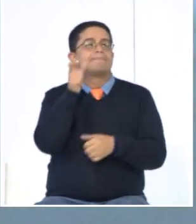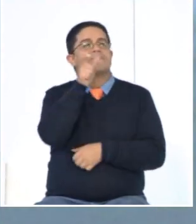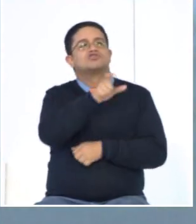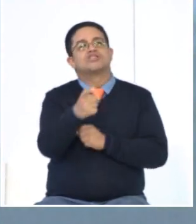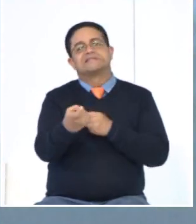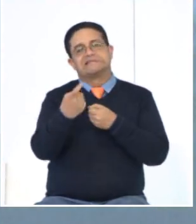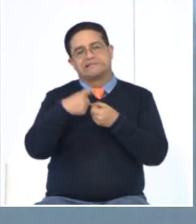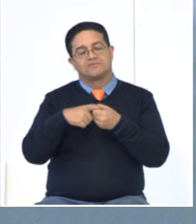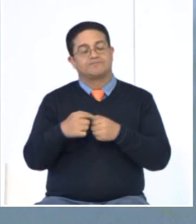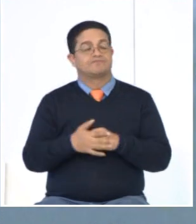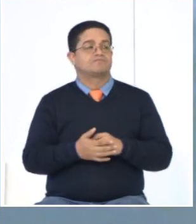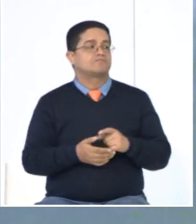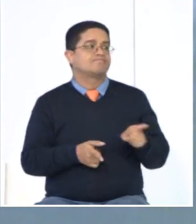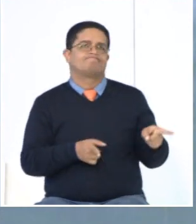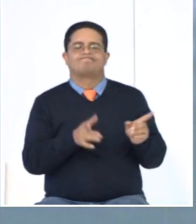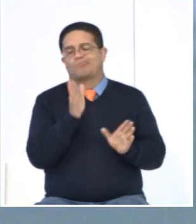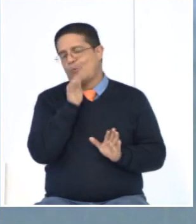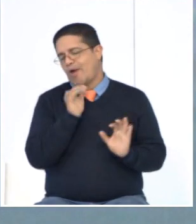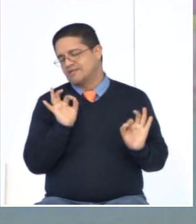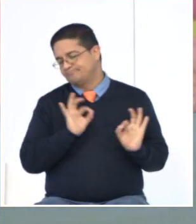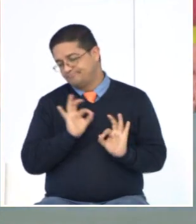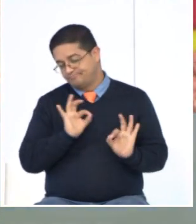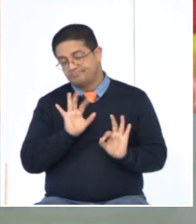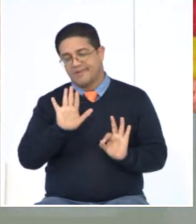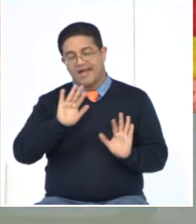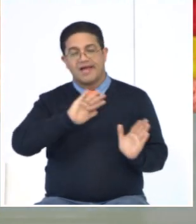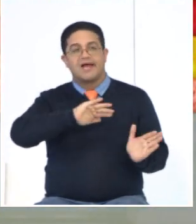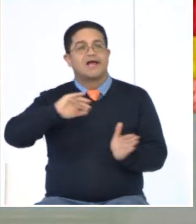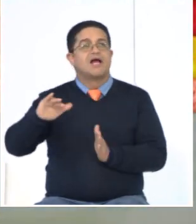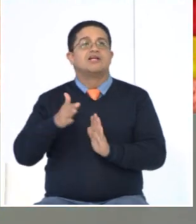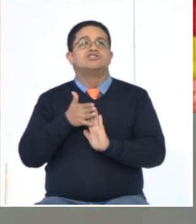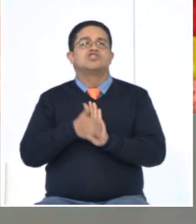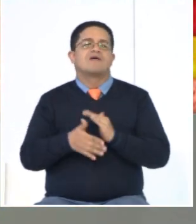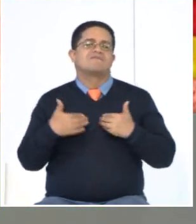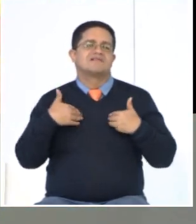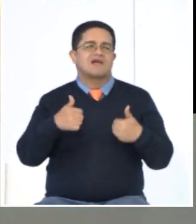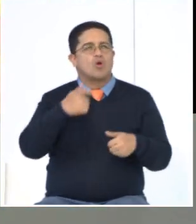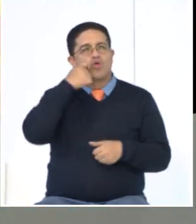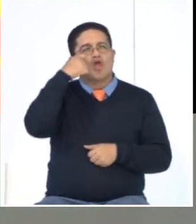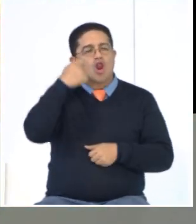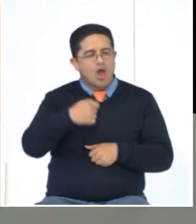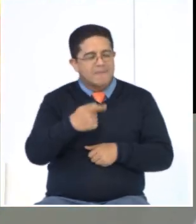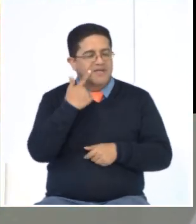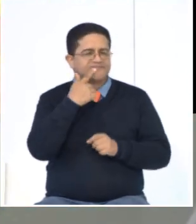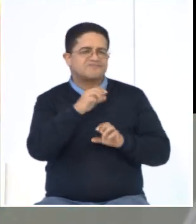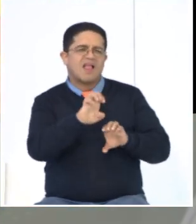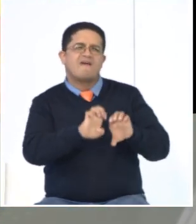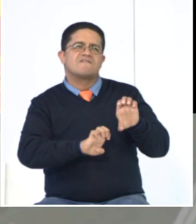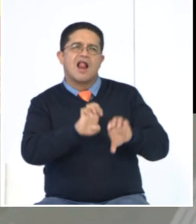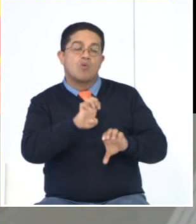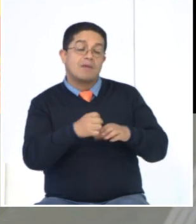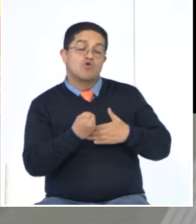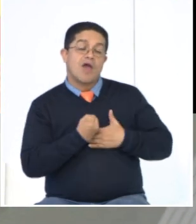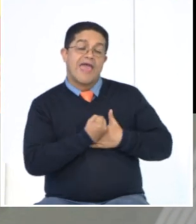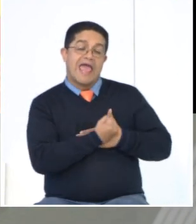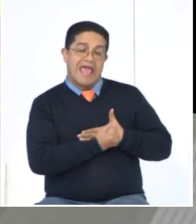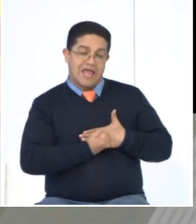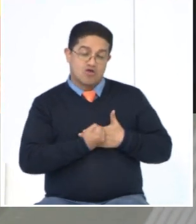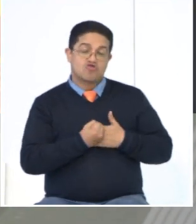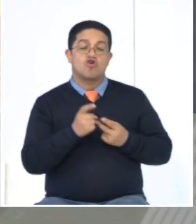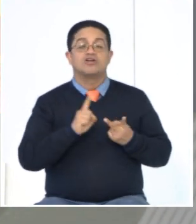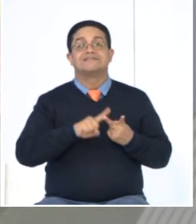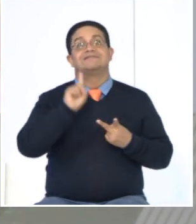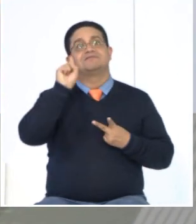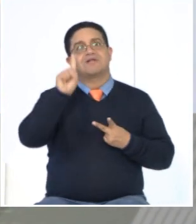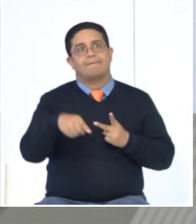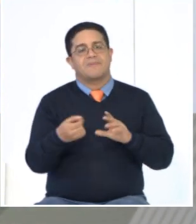ninguno. En el caso de la salud masculina, nosotros lo evaluamos por ecografía y también por